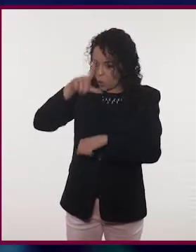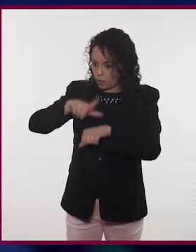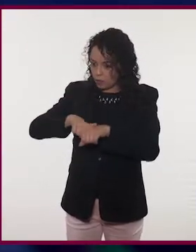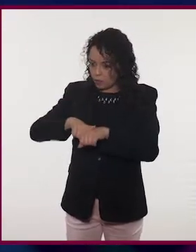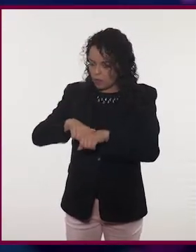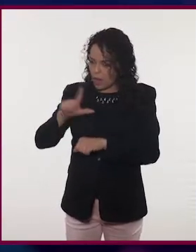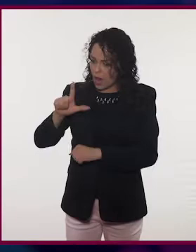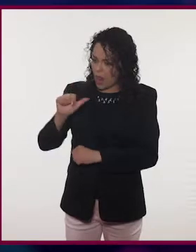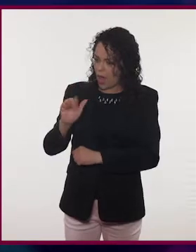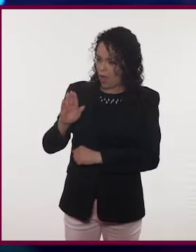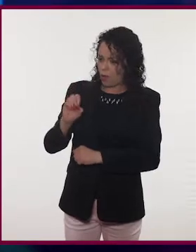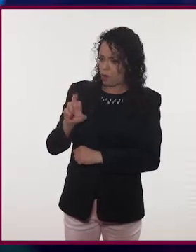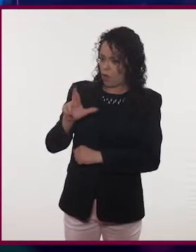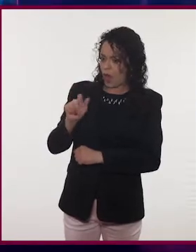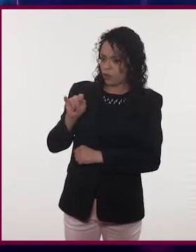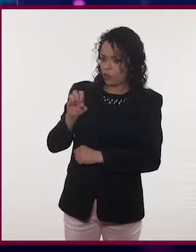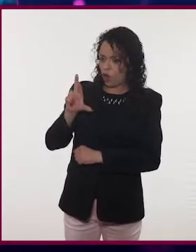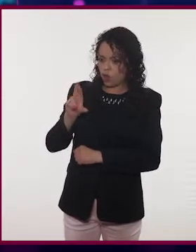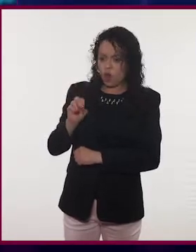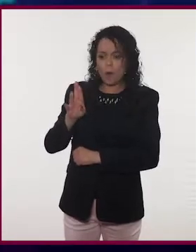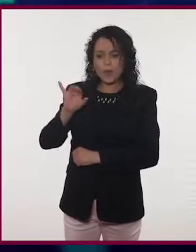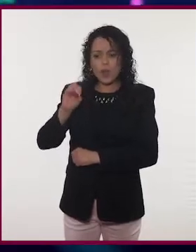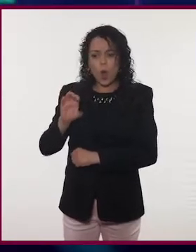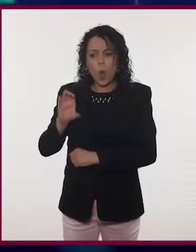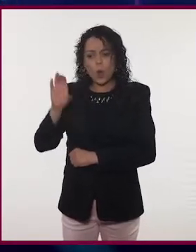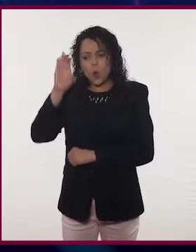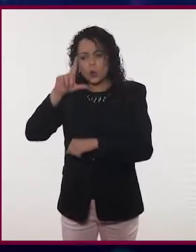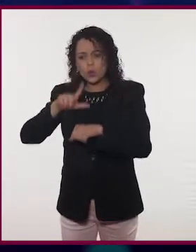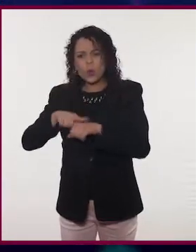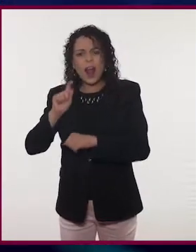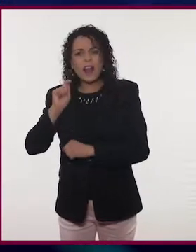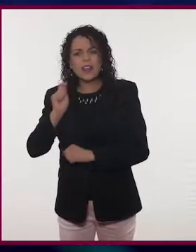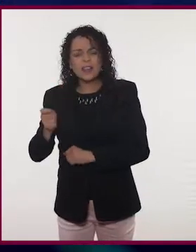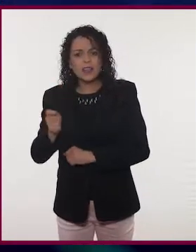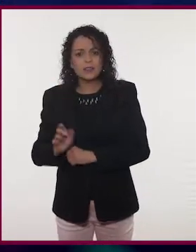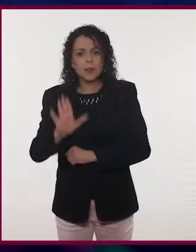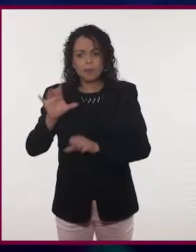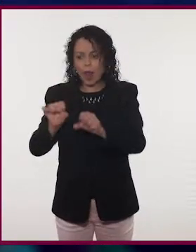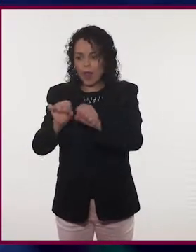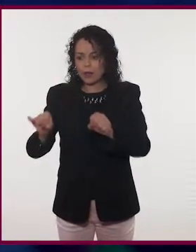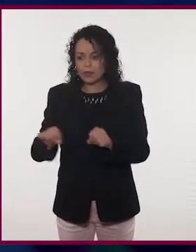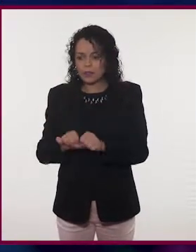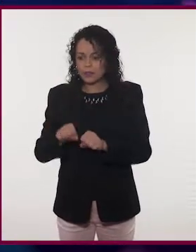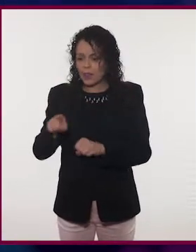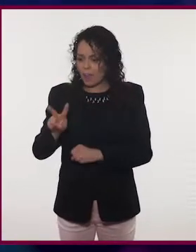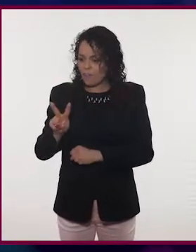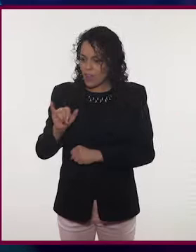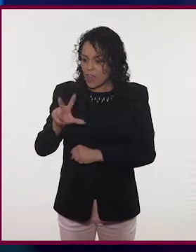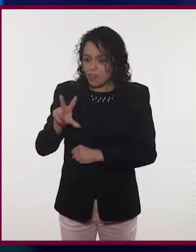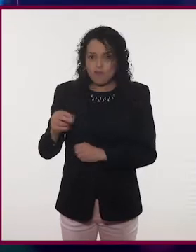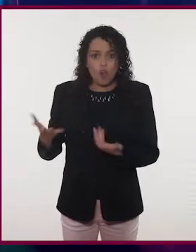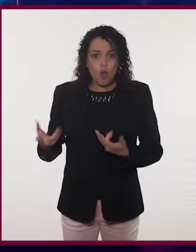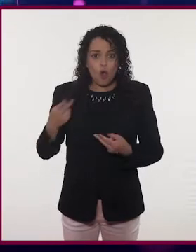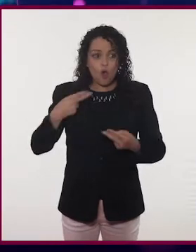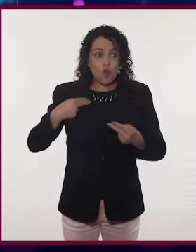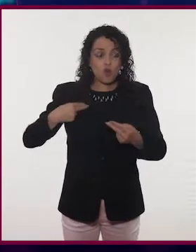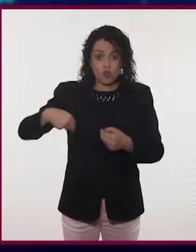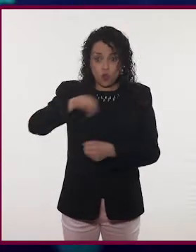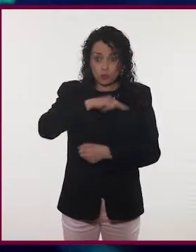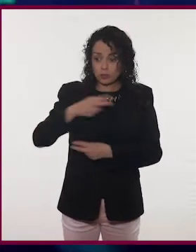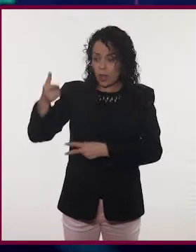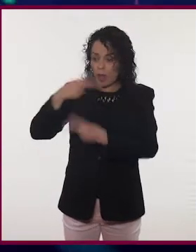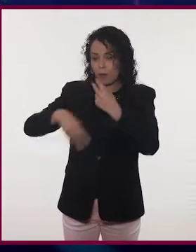referimos con laboratorio biocultural? Son como aulas vivas, en donde nosotros venimos a aprender sobre